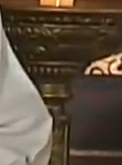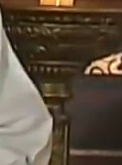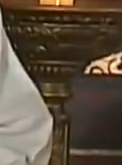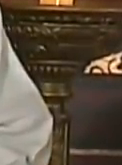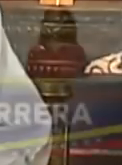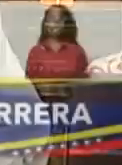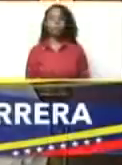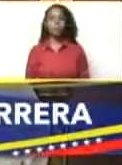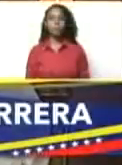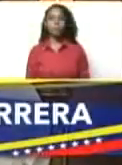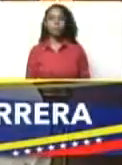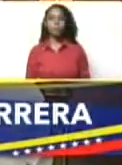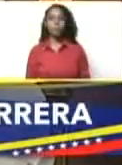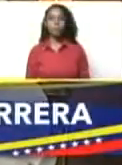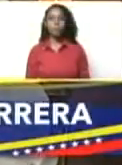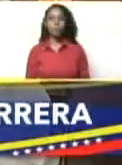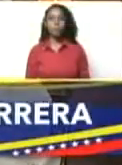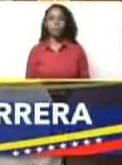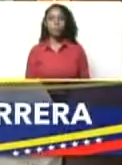Amén.